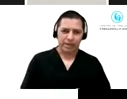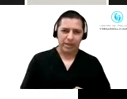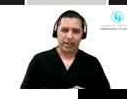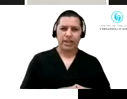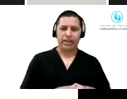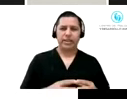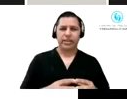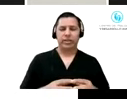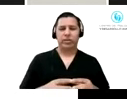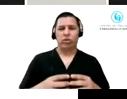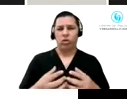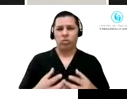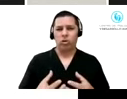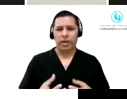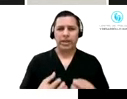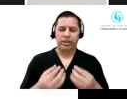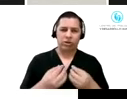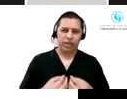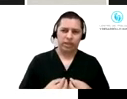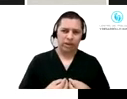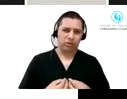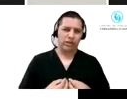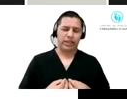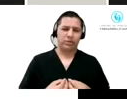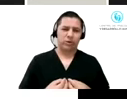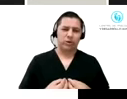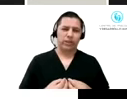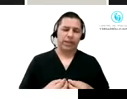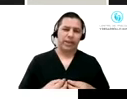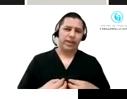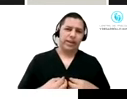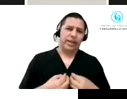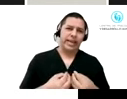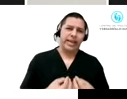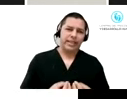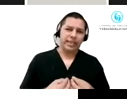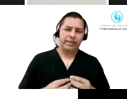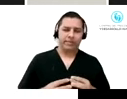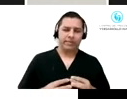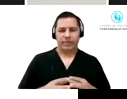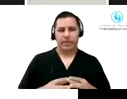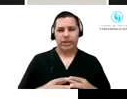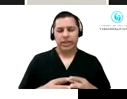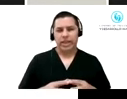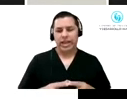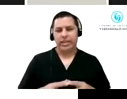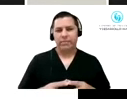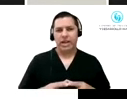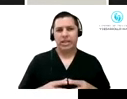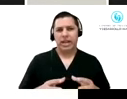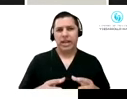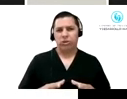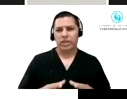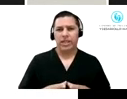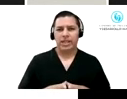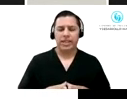y alimentarse como lo es conectar con nuestras emociones. Y si desde edades